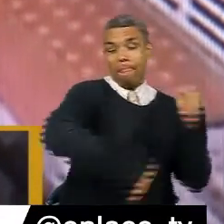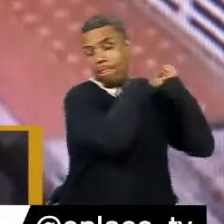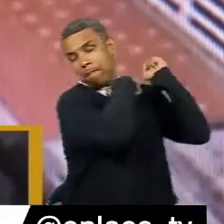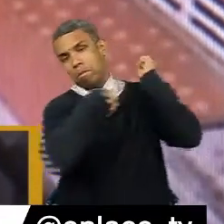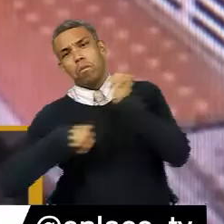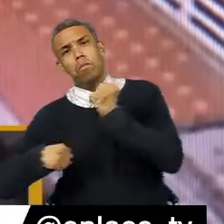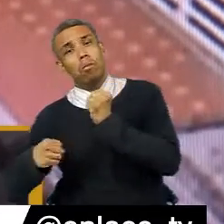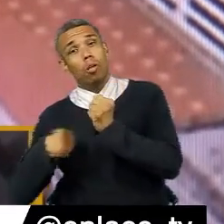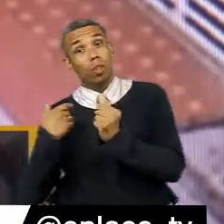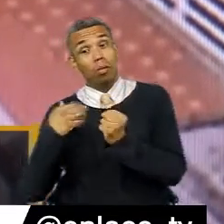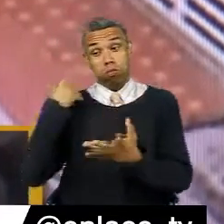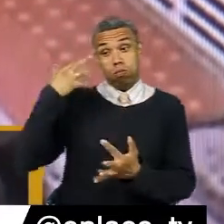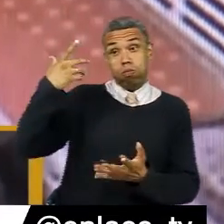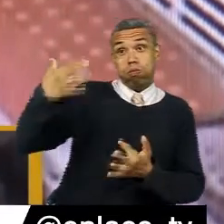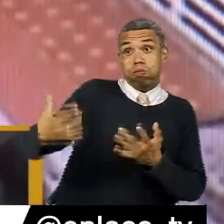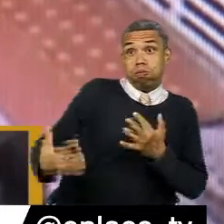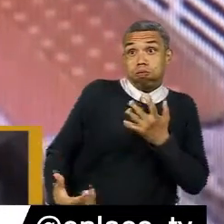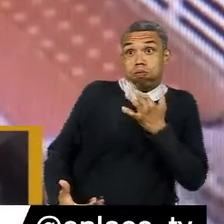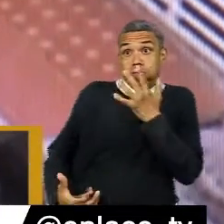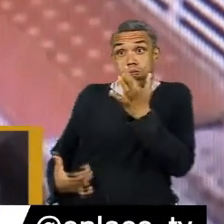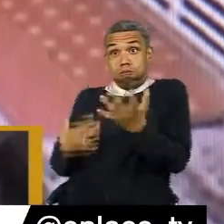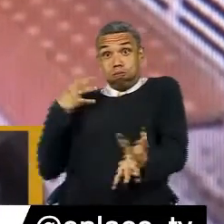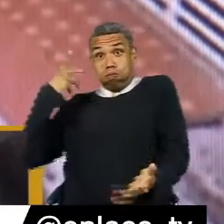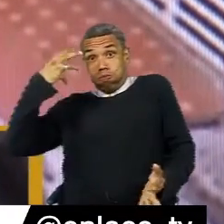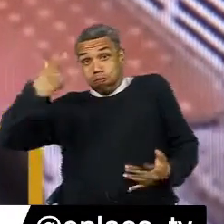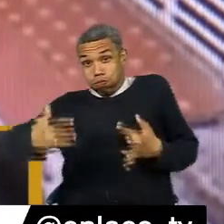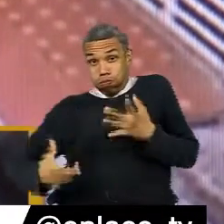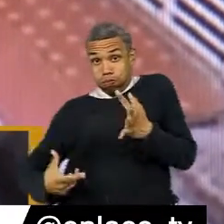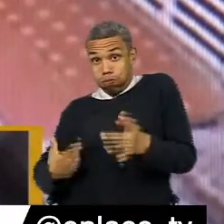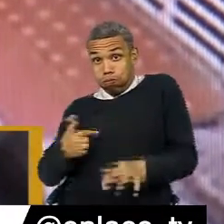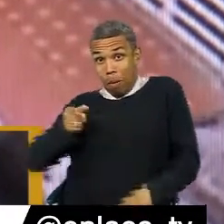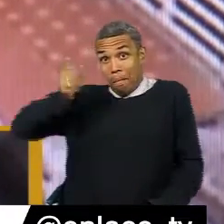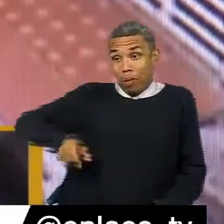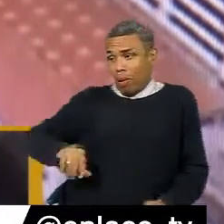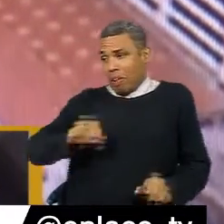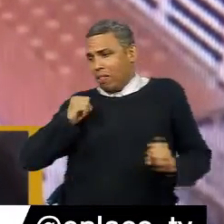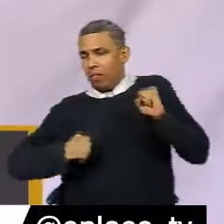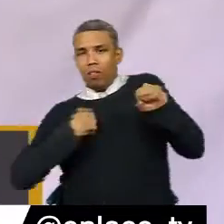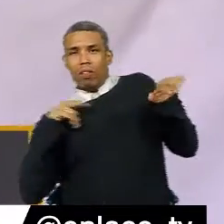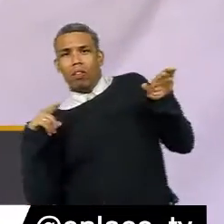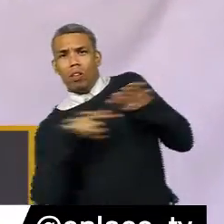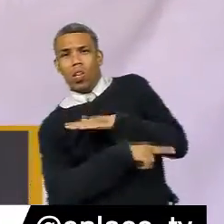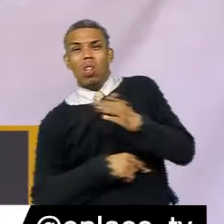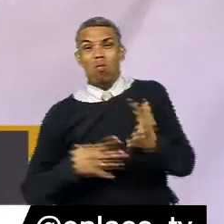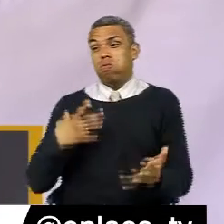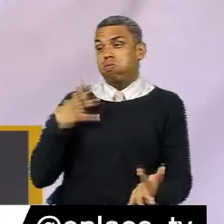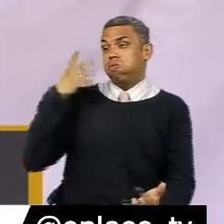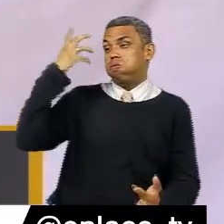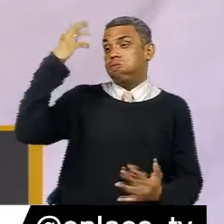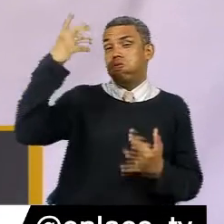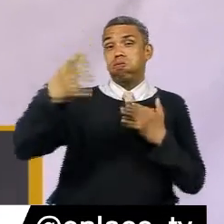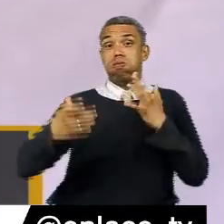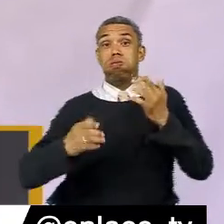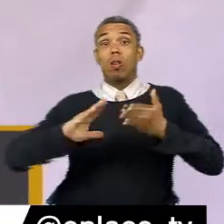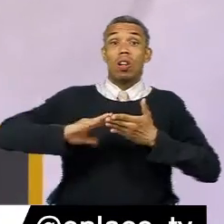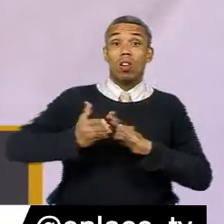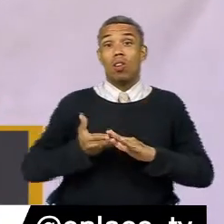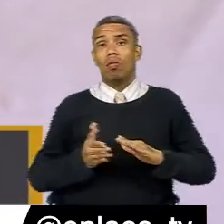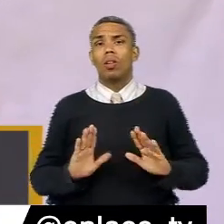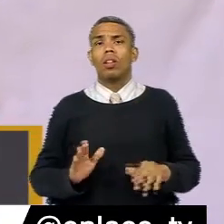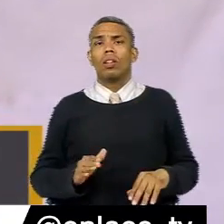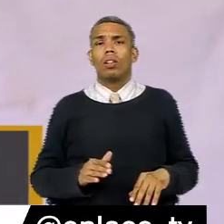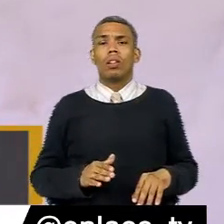se prendió la moto que alcanzó, las llamas alcanzaron una altura y los vecinos del frente eran los que